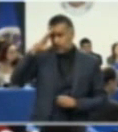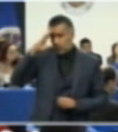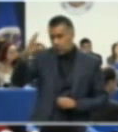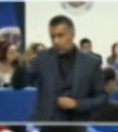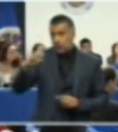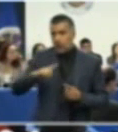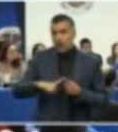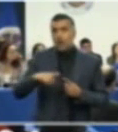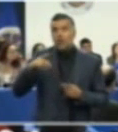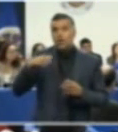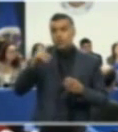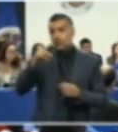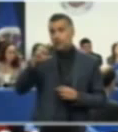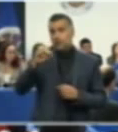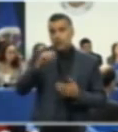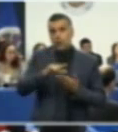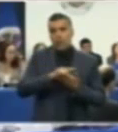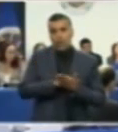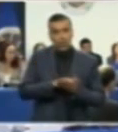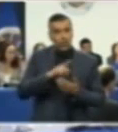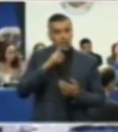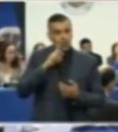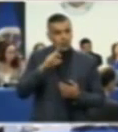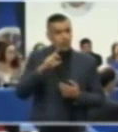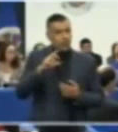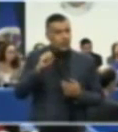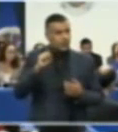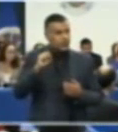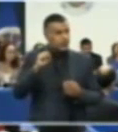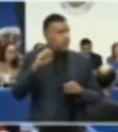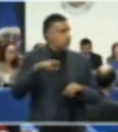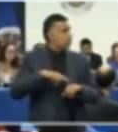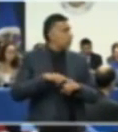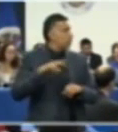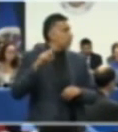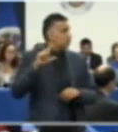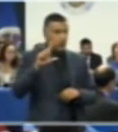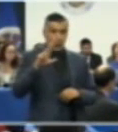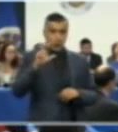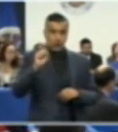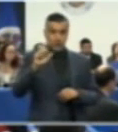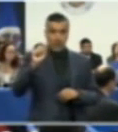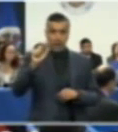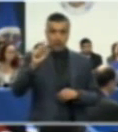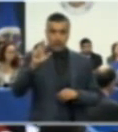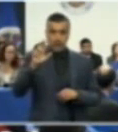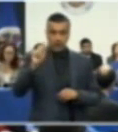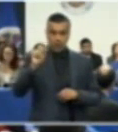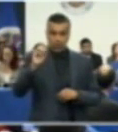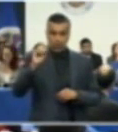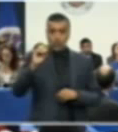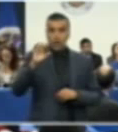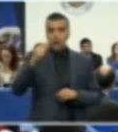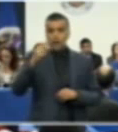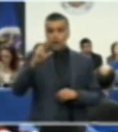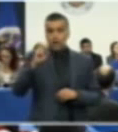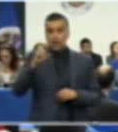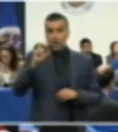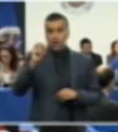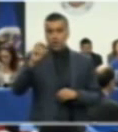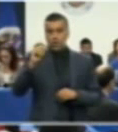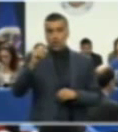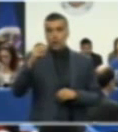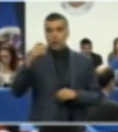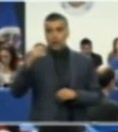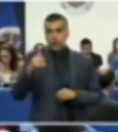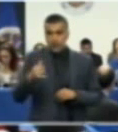al Procurador Público Especializado Supranacional, el doctor Luis Alberto Huerta Guerrero, y también